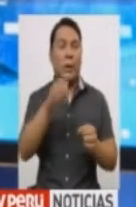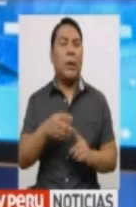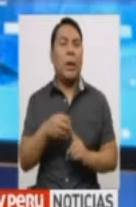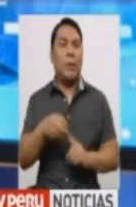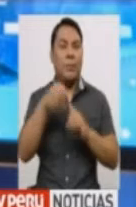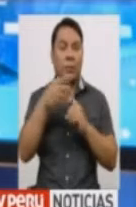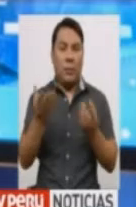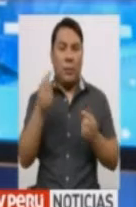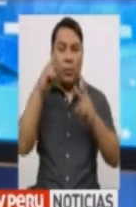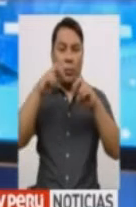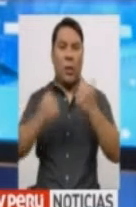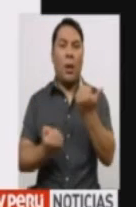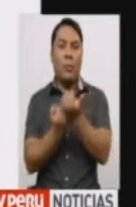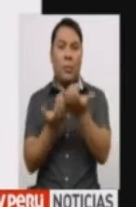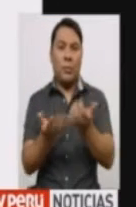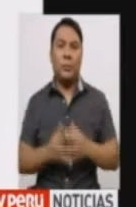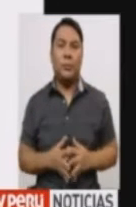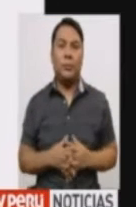en las investigaciones.